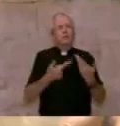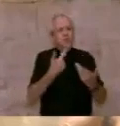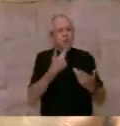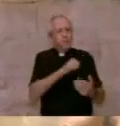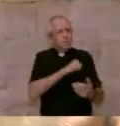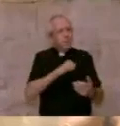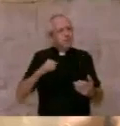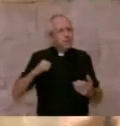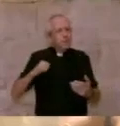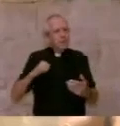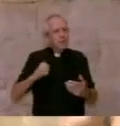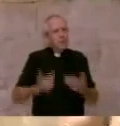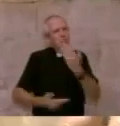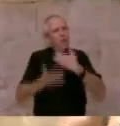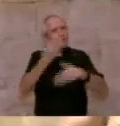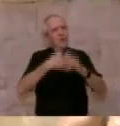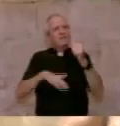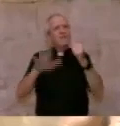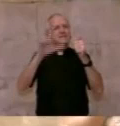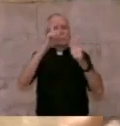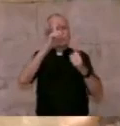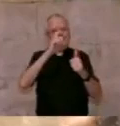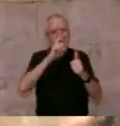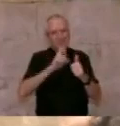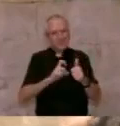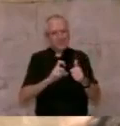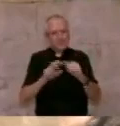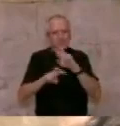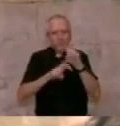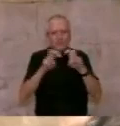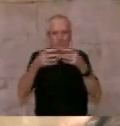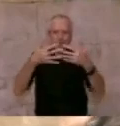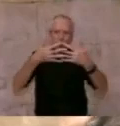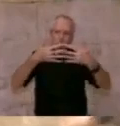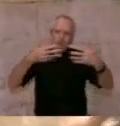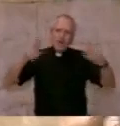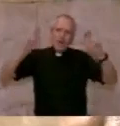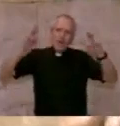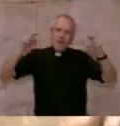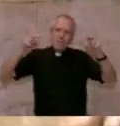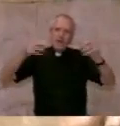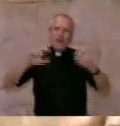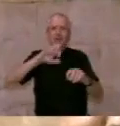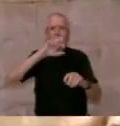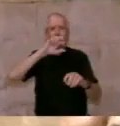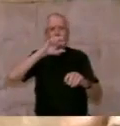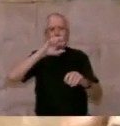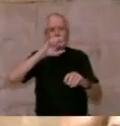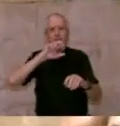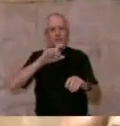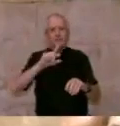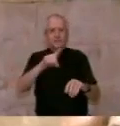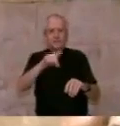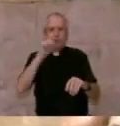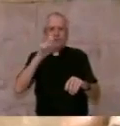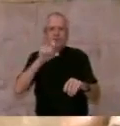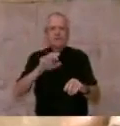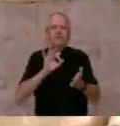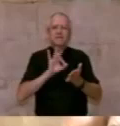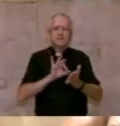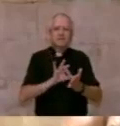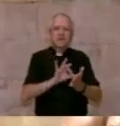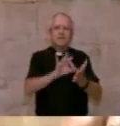confidencia. Cuando hace 6 años tuve que buscar un lema episcopal, de repente escogí el siguiente: Servite Domino